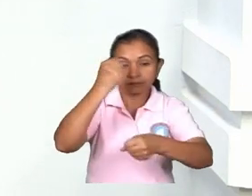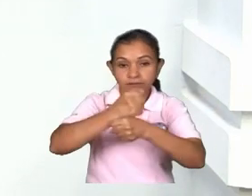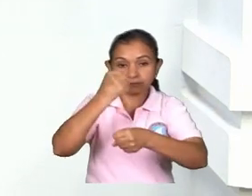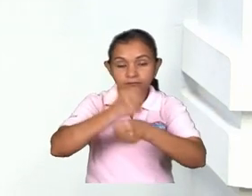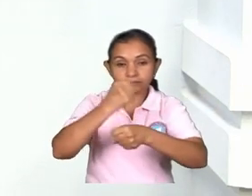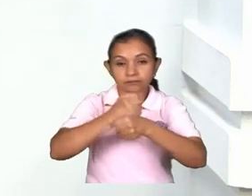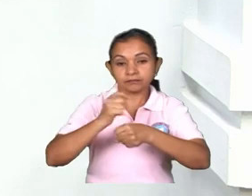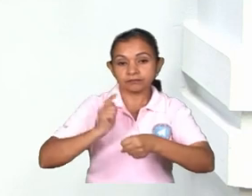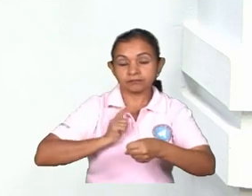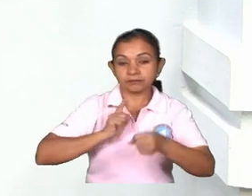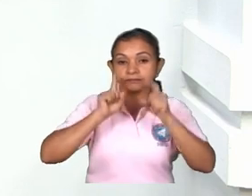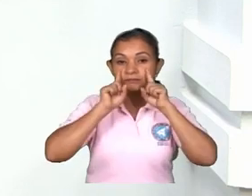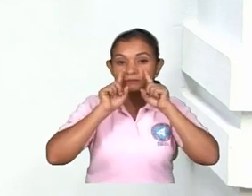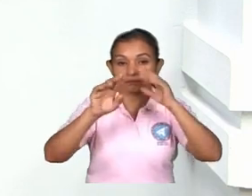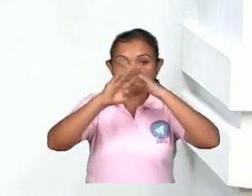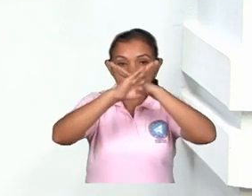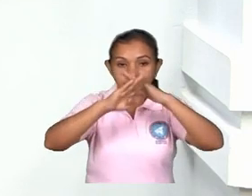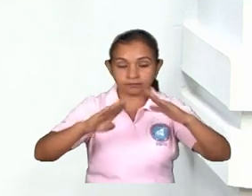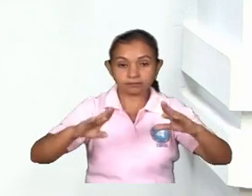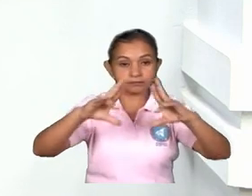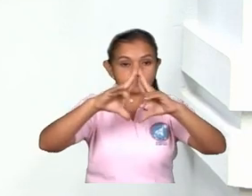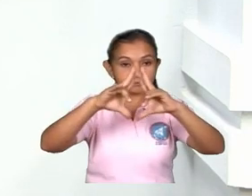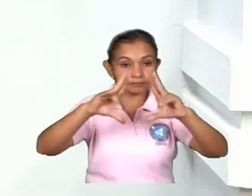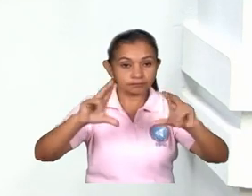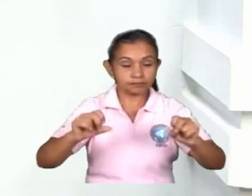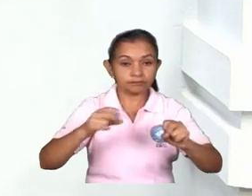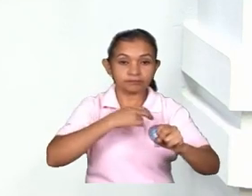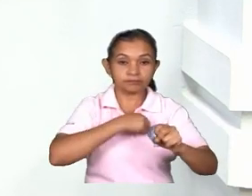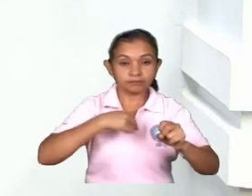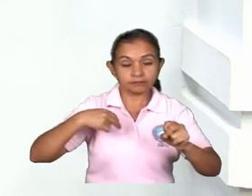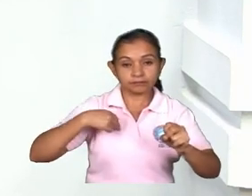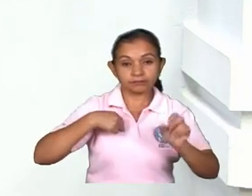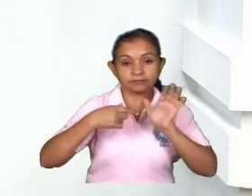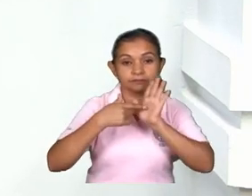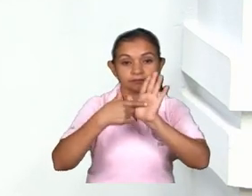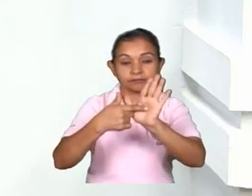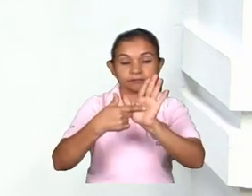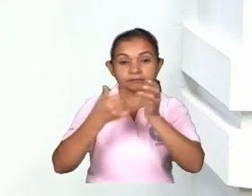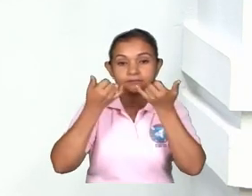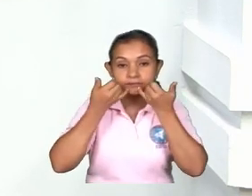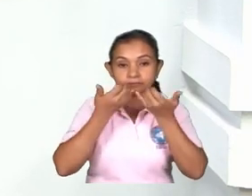por mantener la seguridad y la paz en nuestro país. Esto se lo presentamos a través del